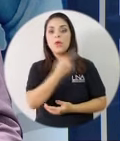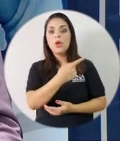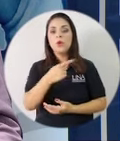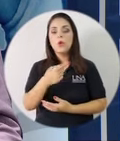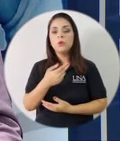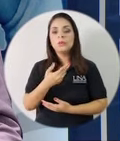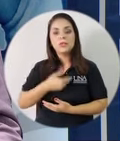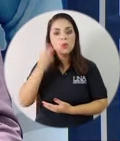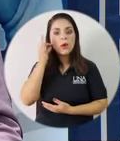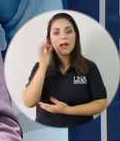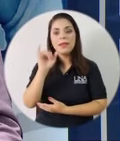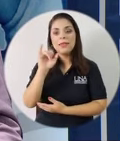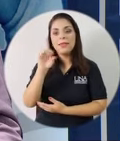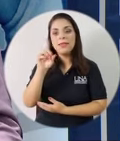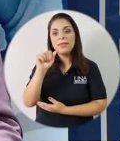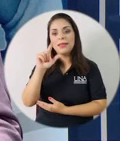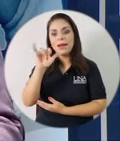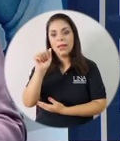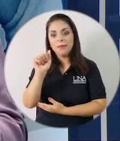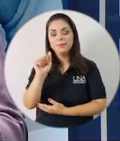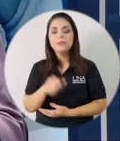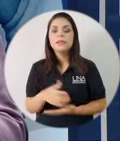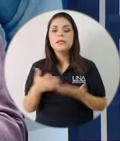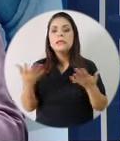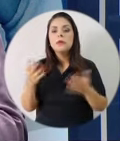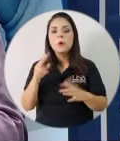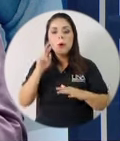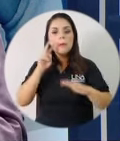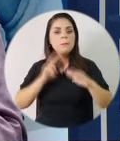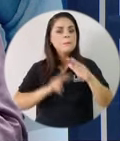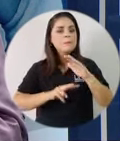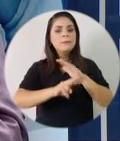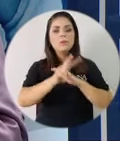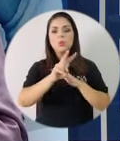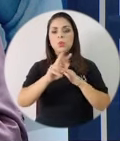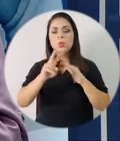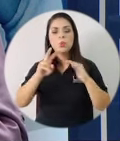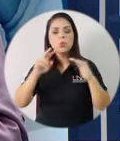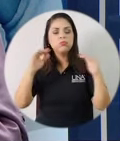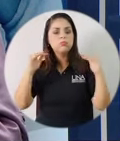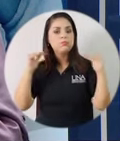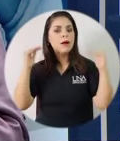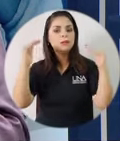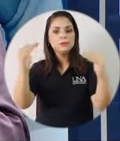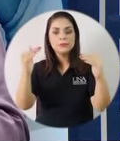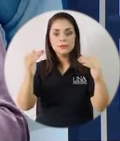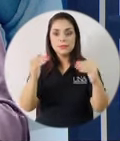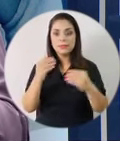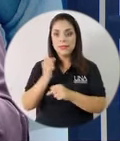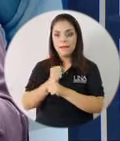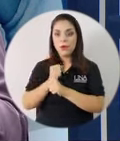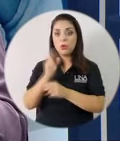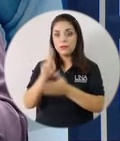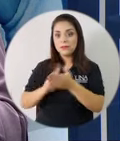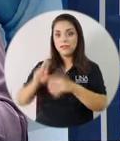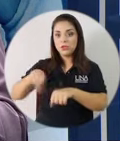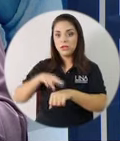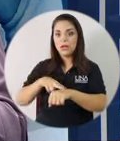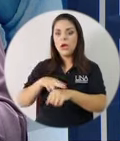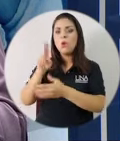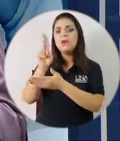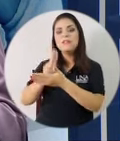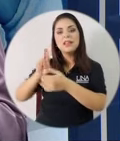doña Idalia, estamos hablando de una visión transversal al quehacer universitario. La Universidad Nacional